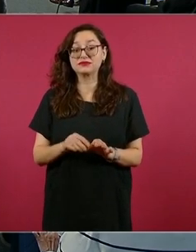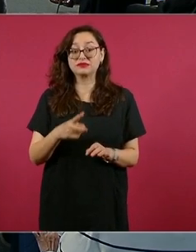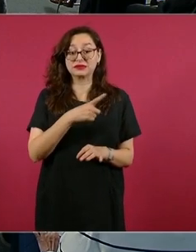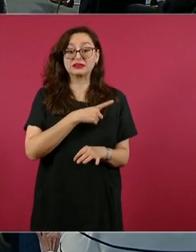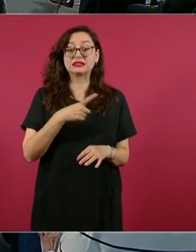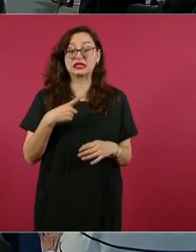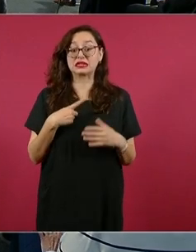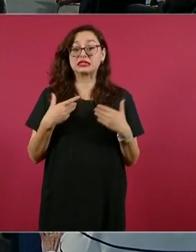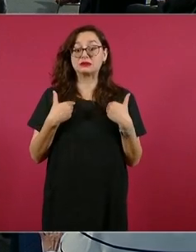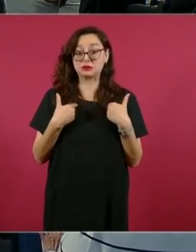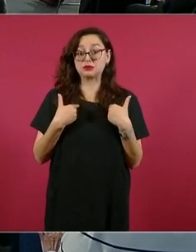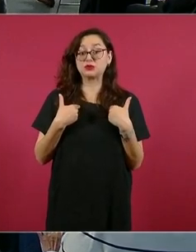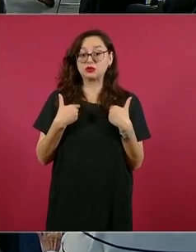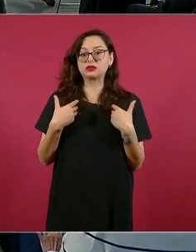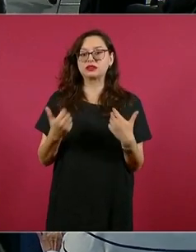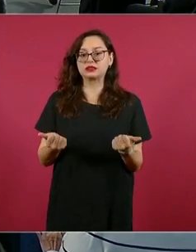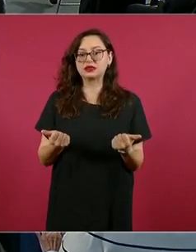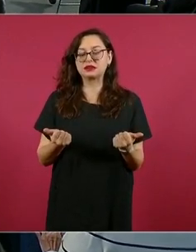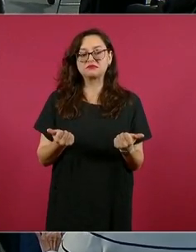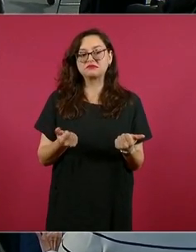que siempre ha existido